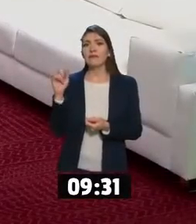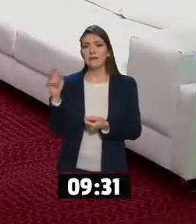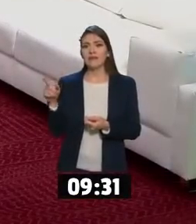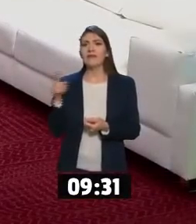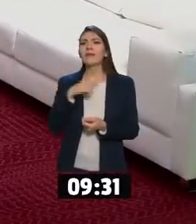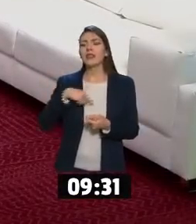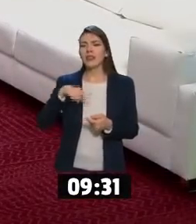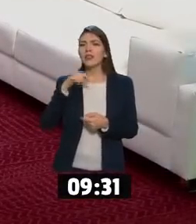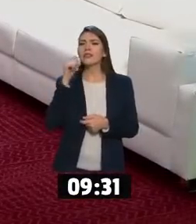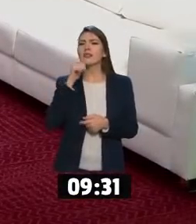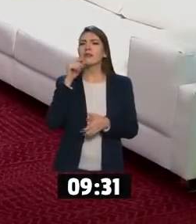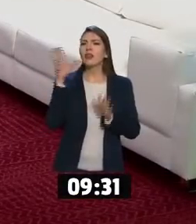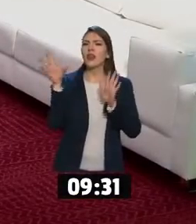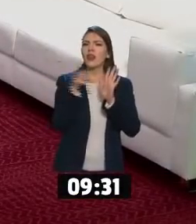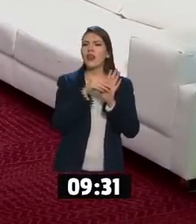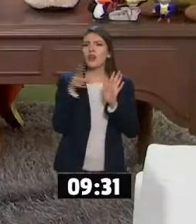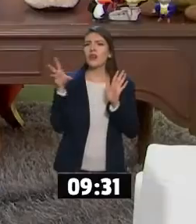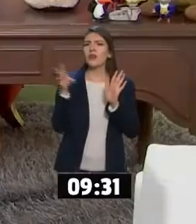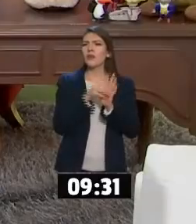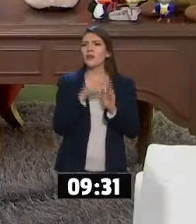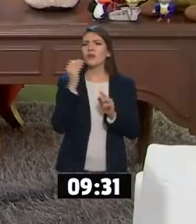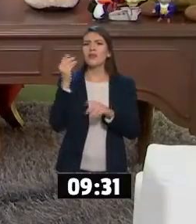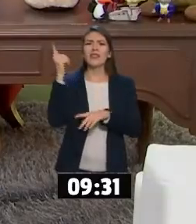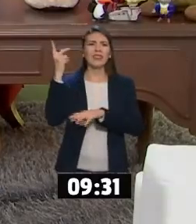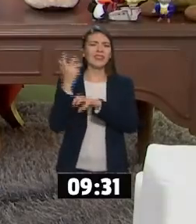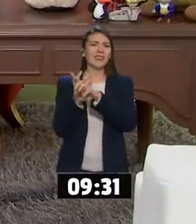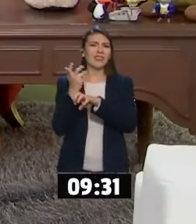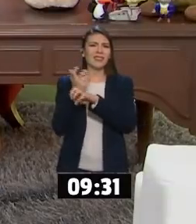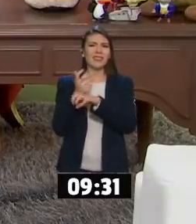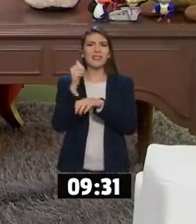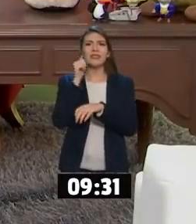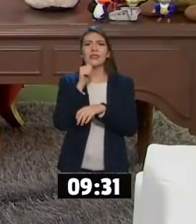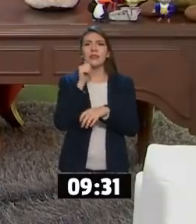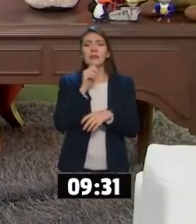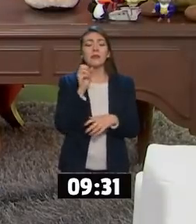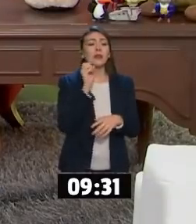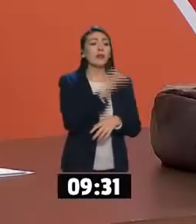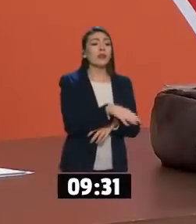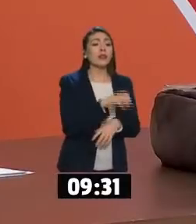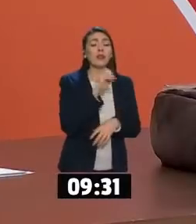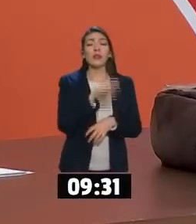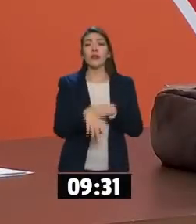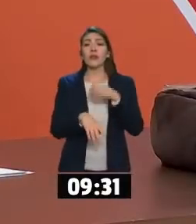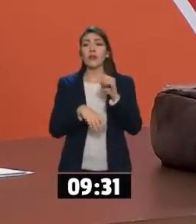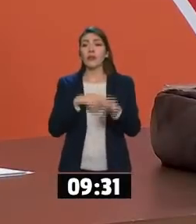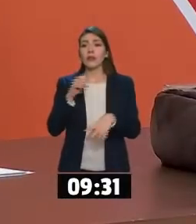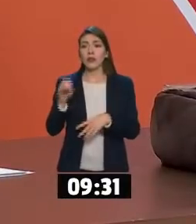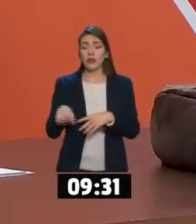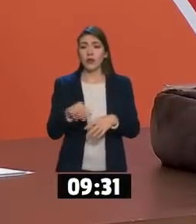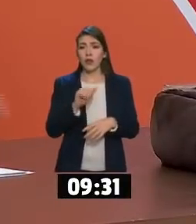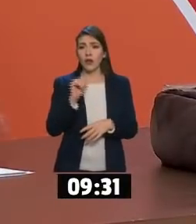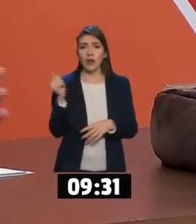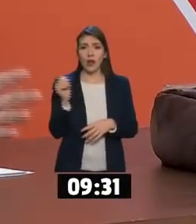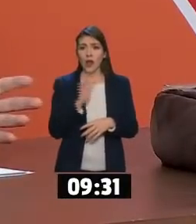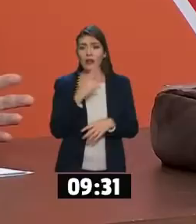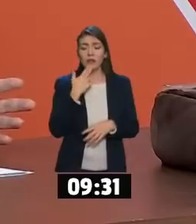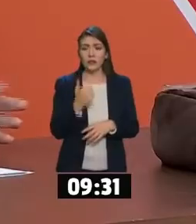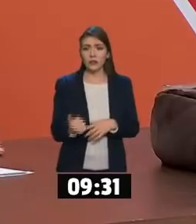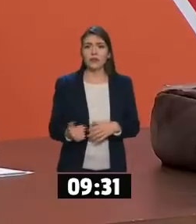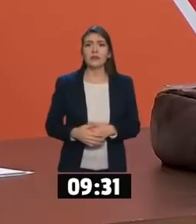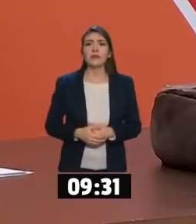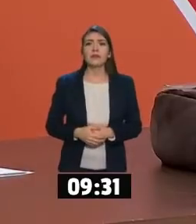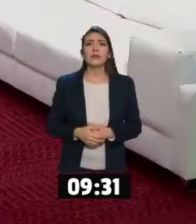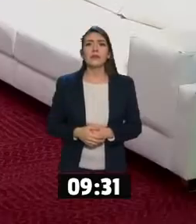a los gringos, es desechar todo con el pretexto de dar... Pero hay que contar del antes que muchos de los que nos están viendo